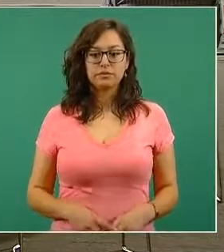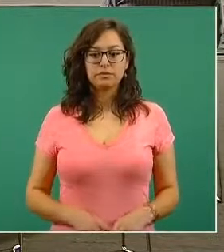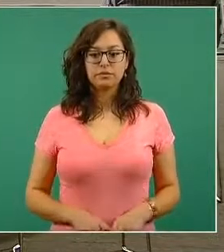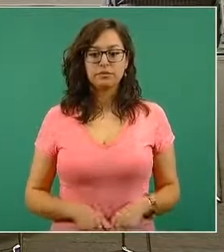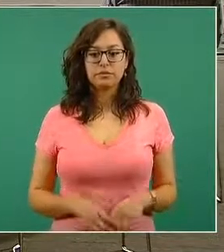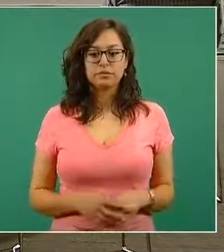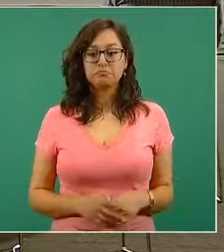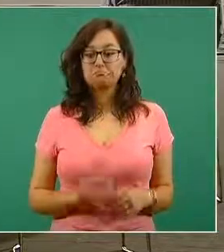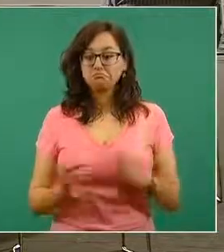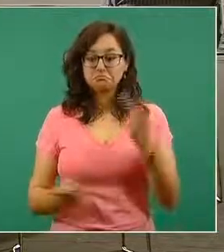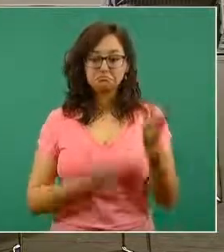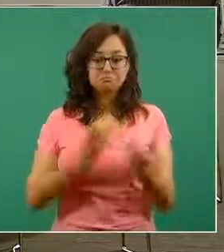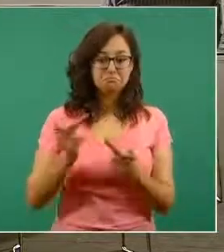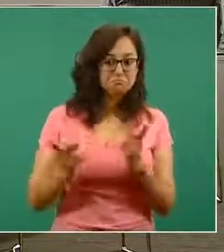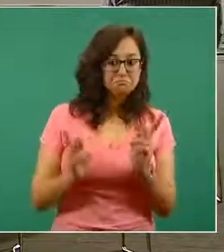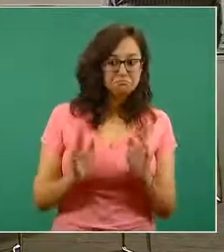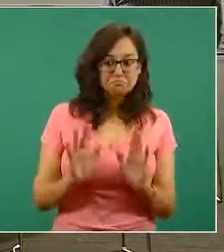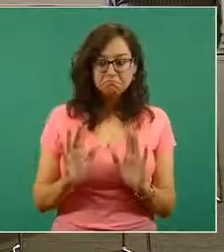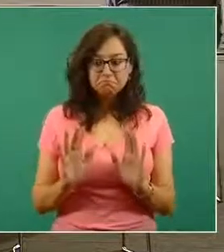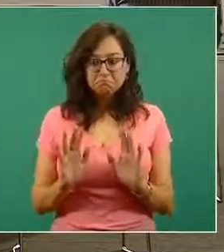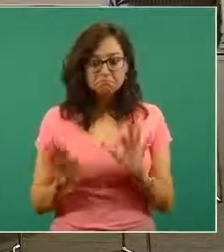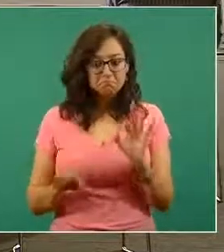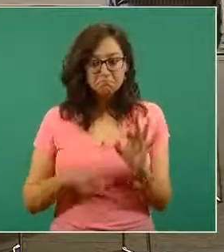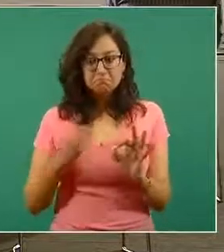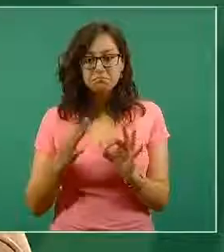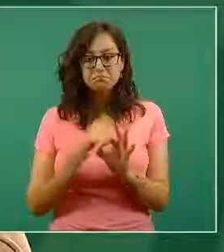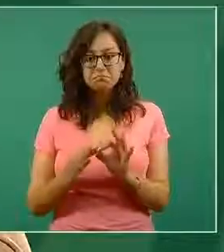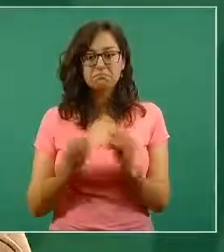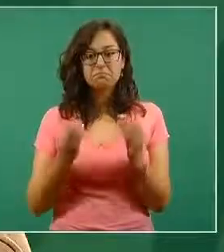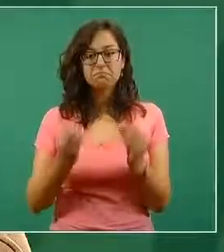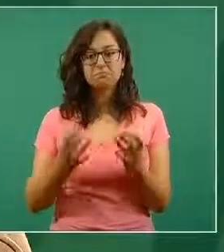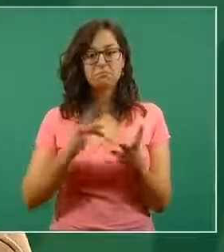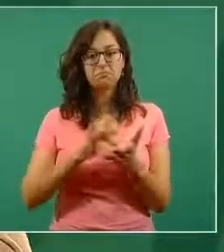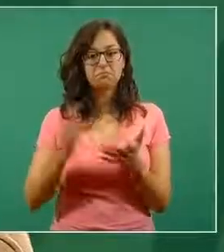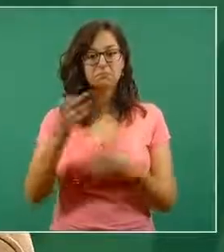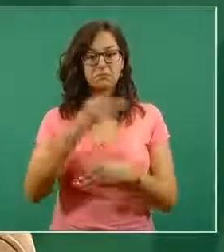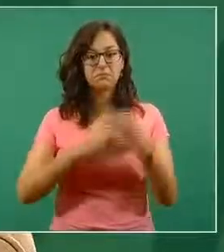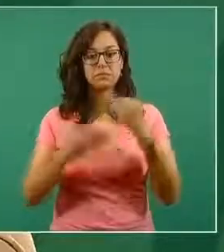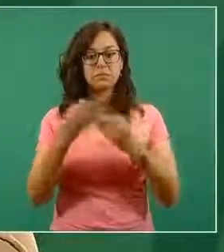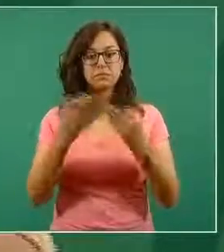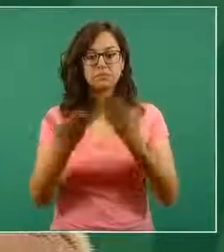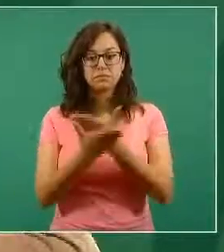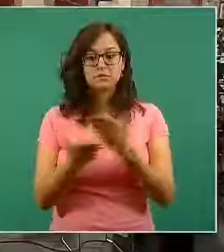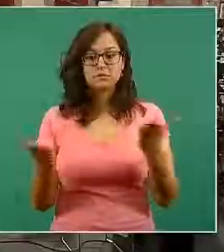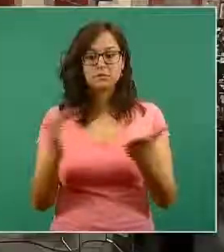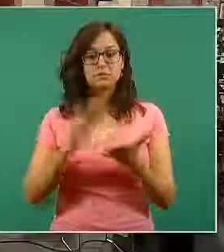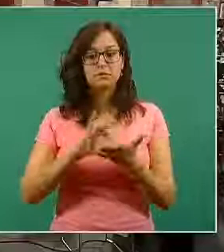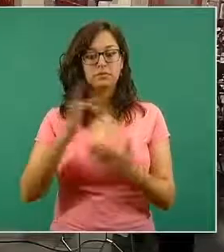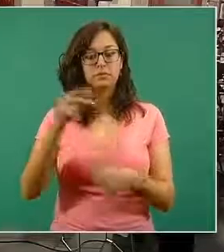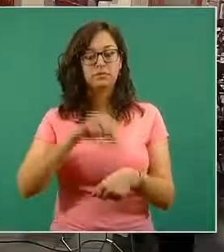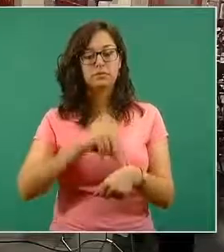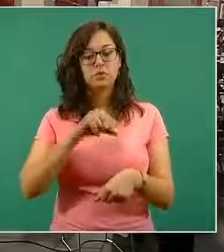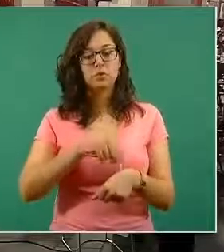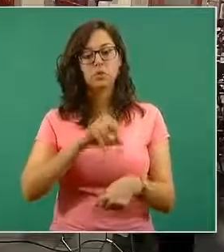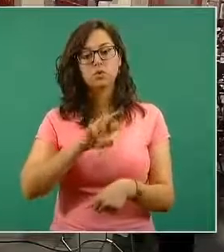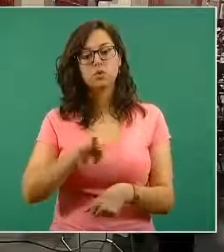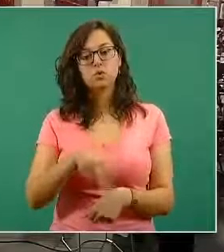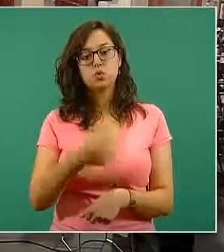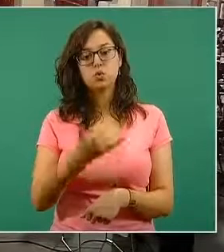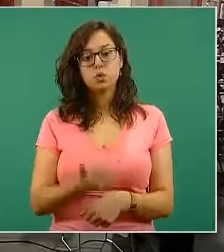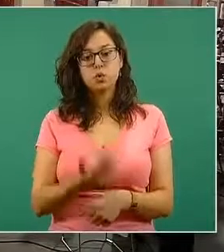Si no hay más preguntas, pues agradecemos a todos los presentes. Gracias, doctor Ruy López Ridaura, por